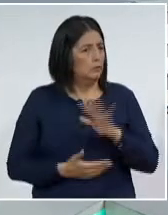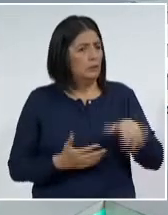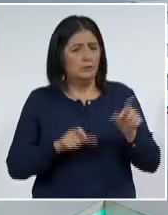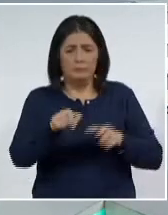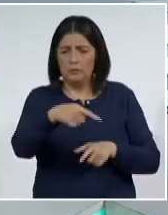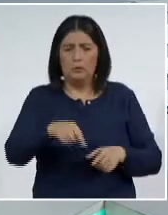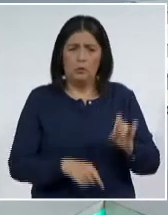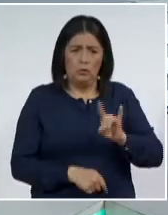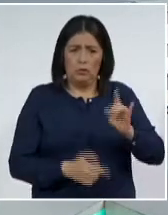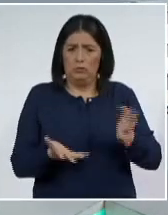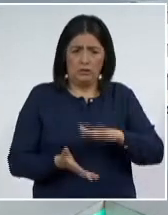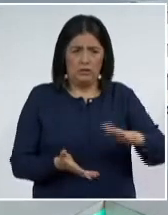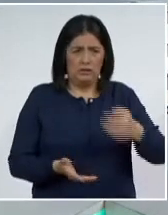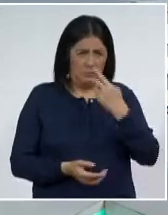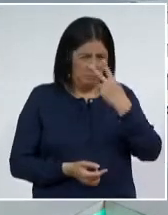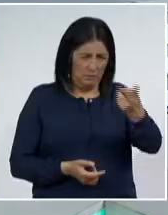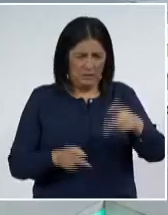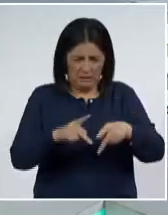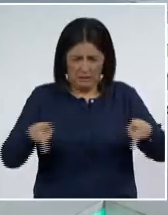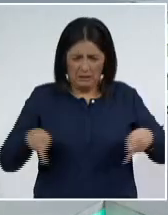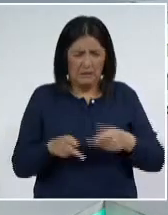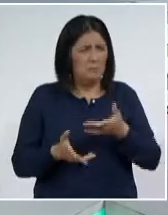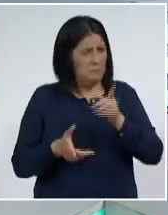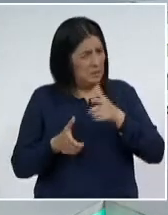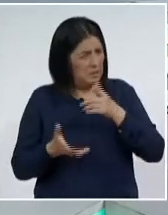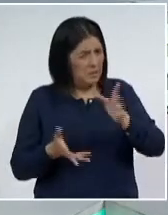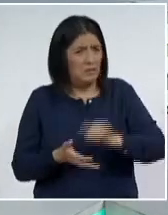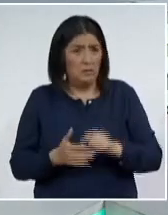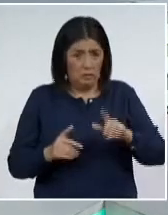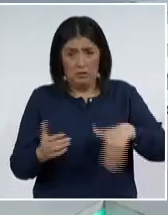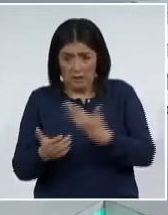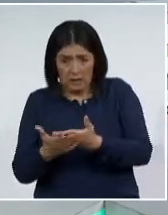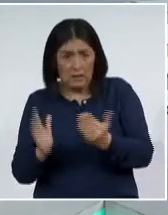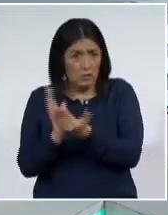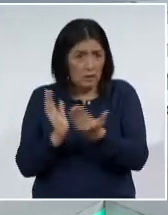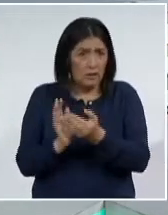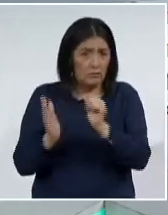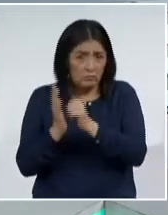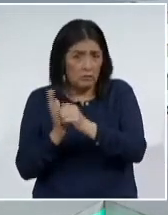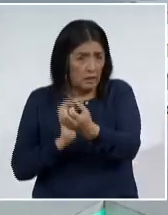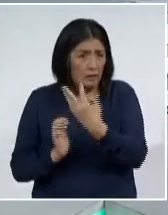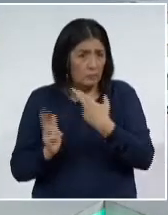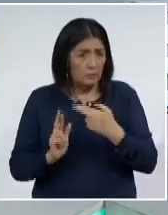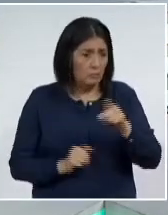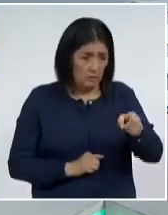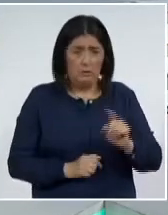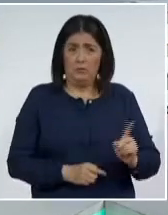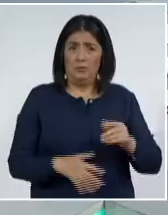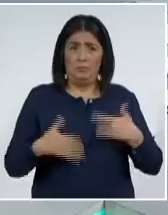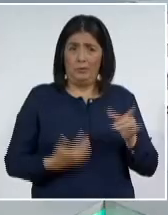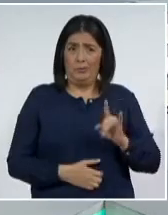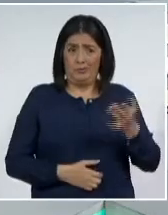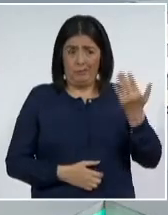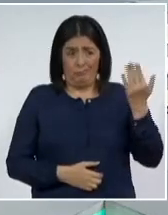los niños ahí que también están estudiando. Miren cómo dejan la piscina durante 3 meses. Llegaste, Jorge, a acercarte, te dijeron algo, porque es evidente que esta piscina no puede